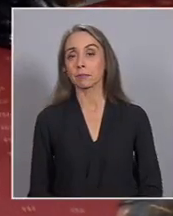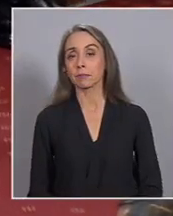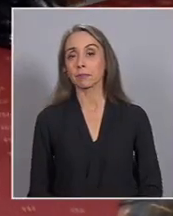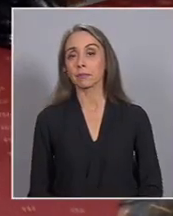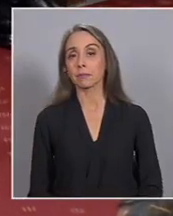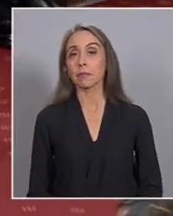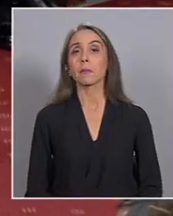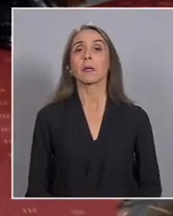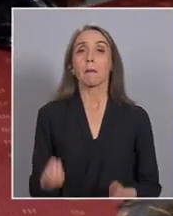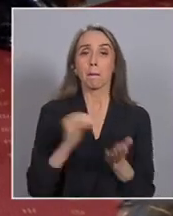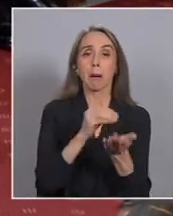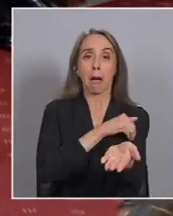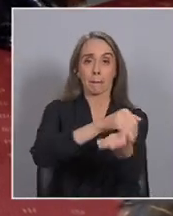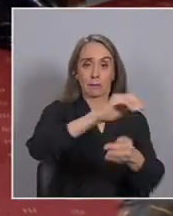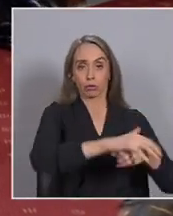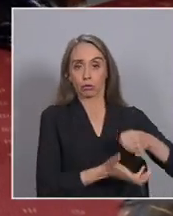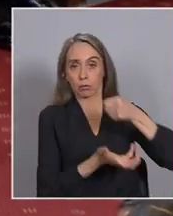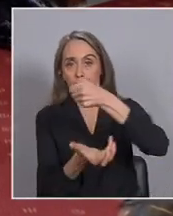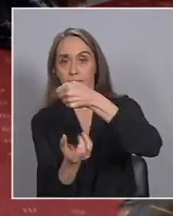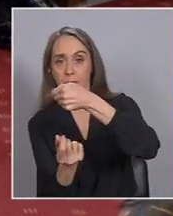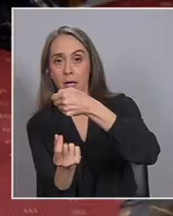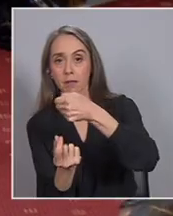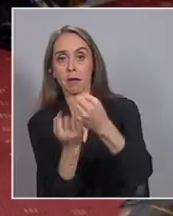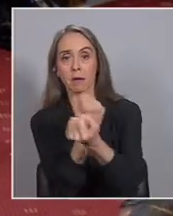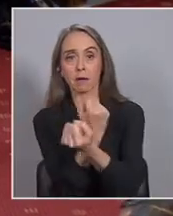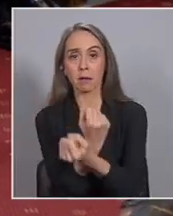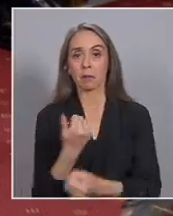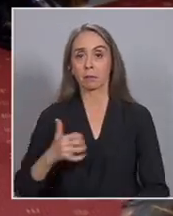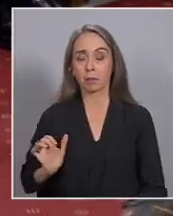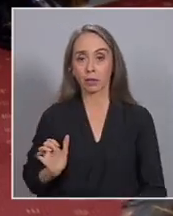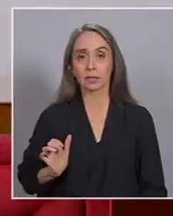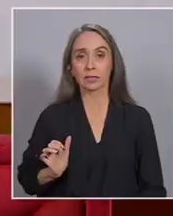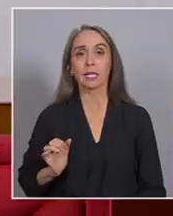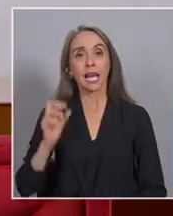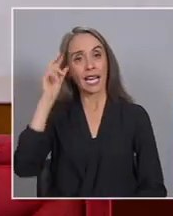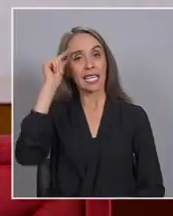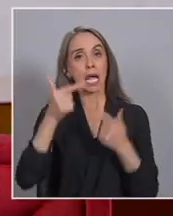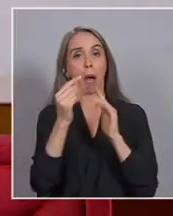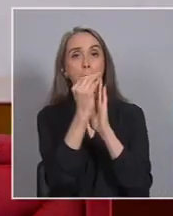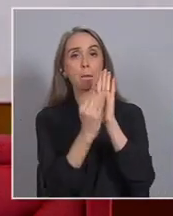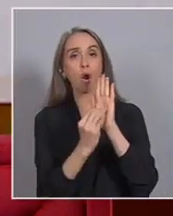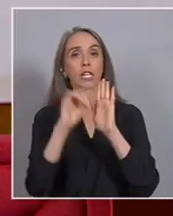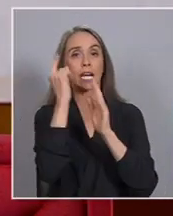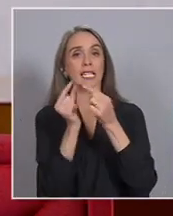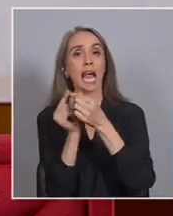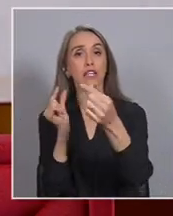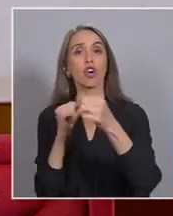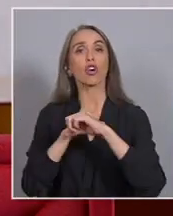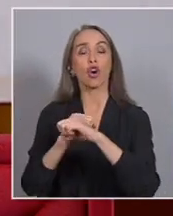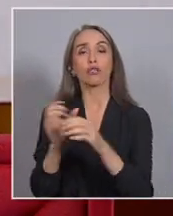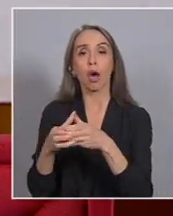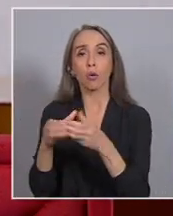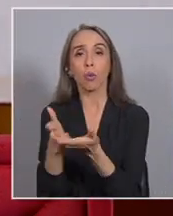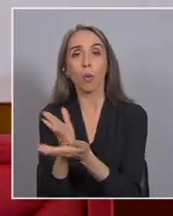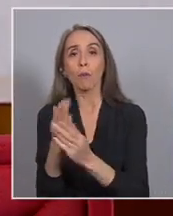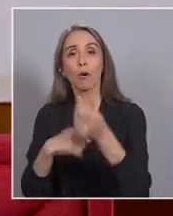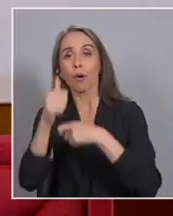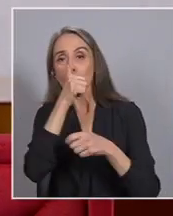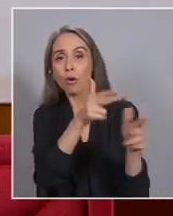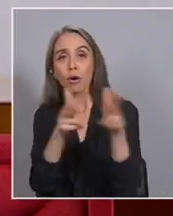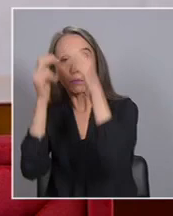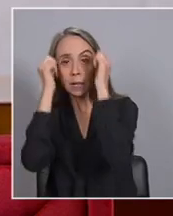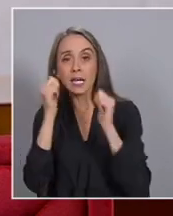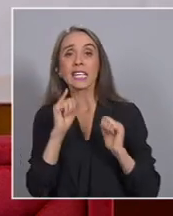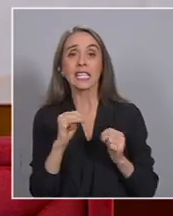destinando para ello más recursos a las policías, creando una política nacional contra el crimen organizado y el plan Calle Sin Violencia, que